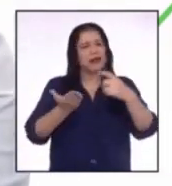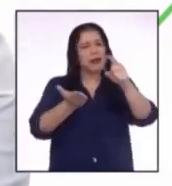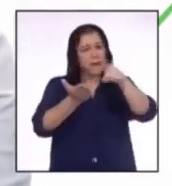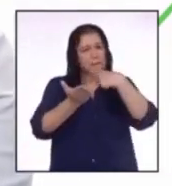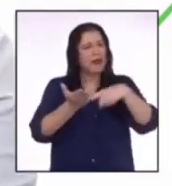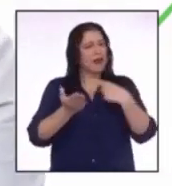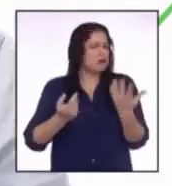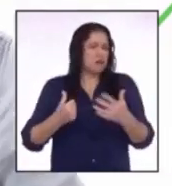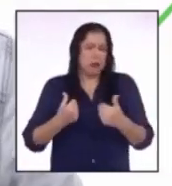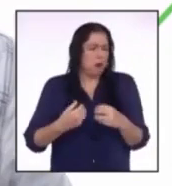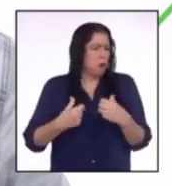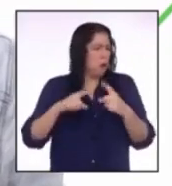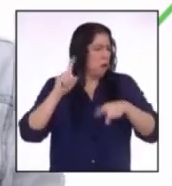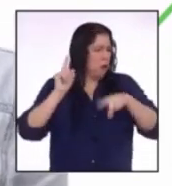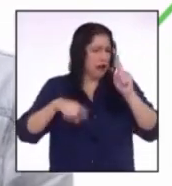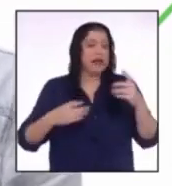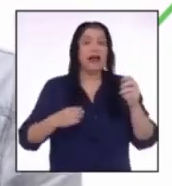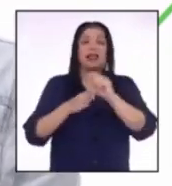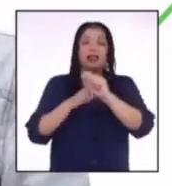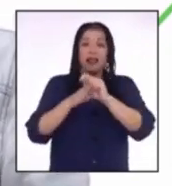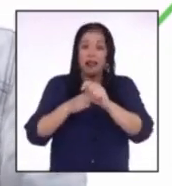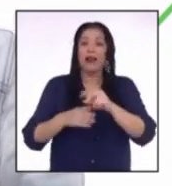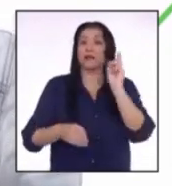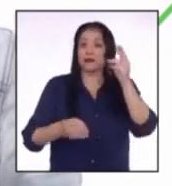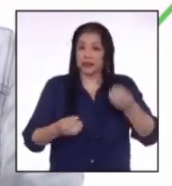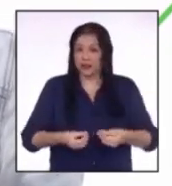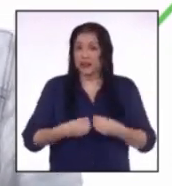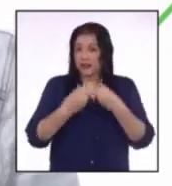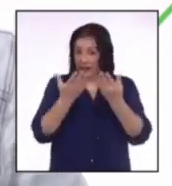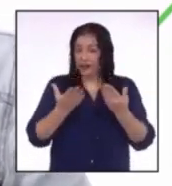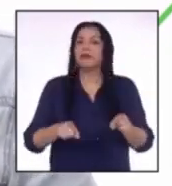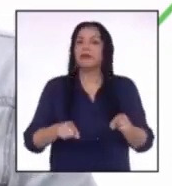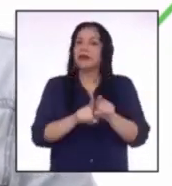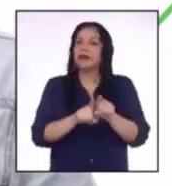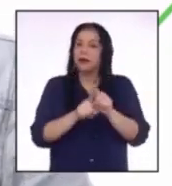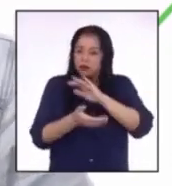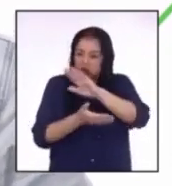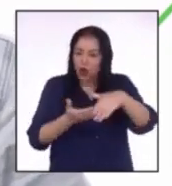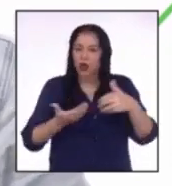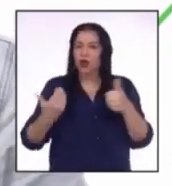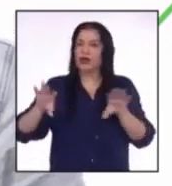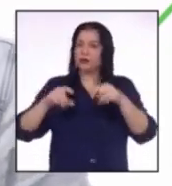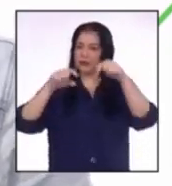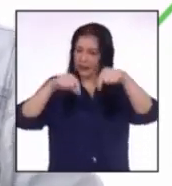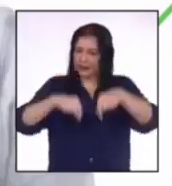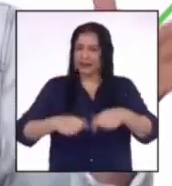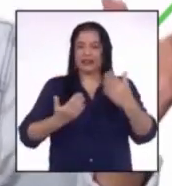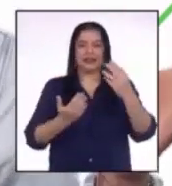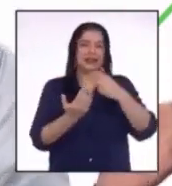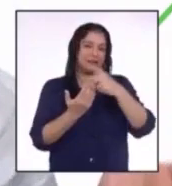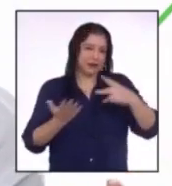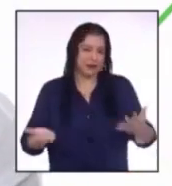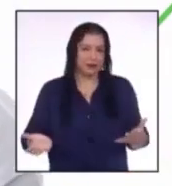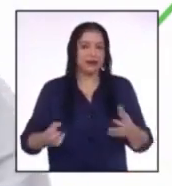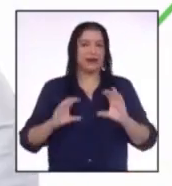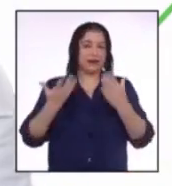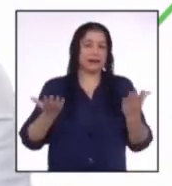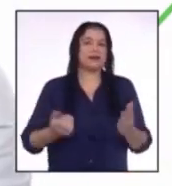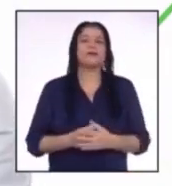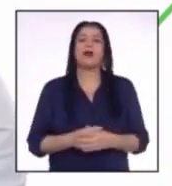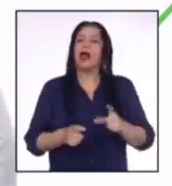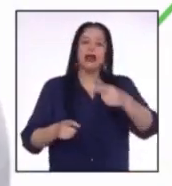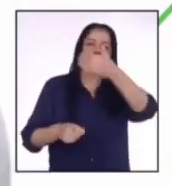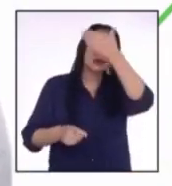enviar libremente aquellas tareas que sus profes les encargan y también las dinámicas que les proponemos en el programa y por favor